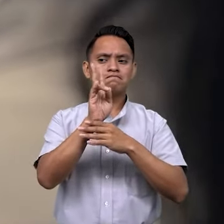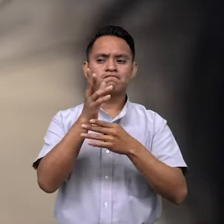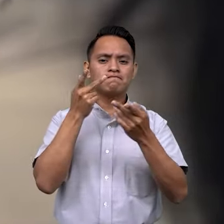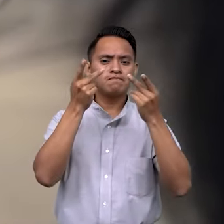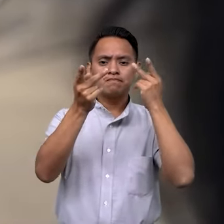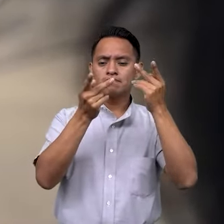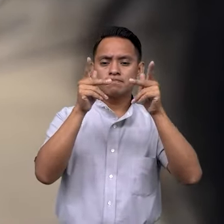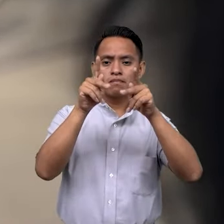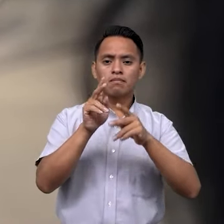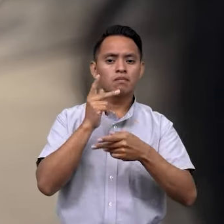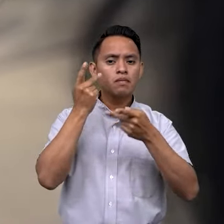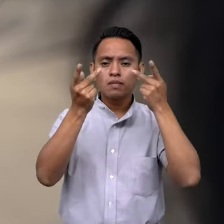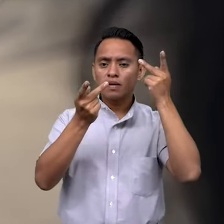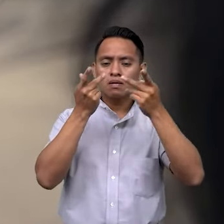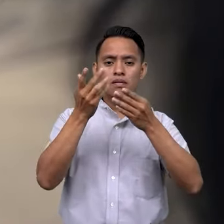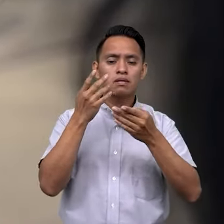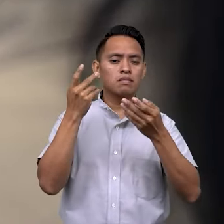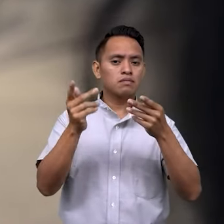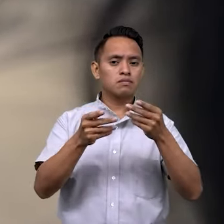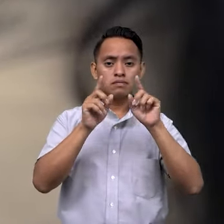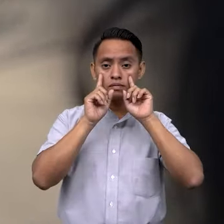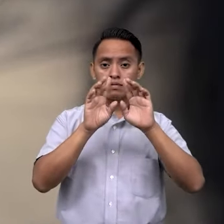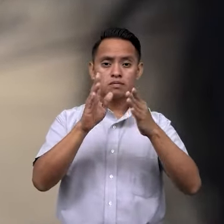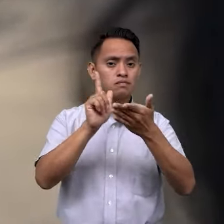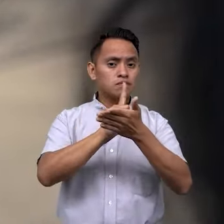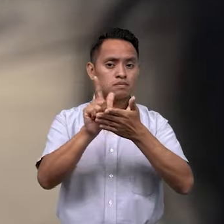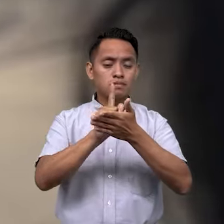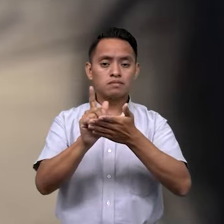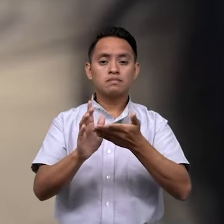porque venimos un destino turístico seguro, limpio y sobre